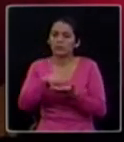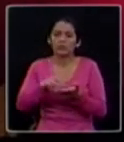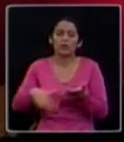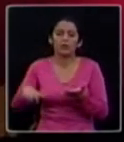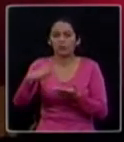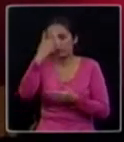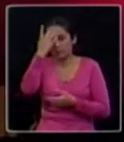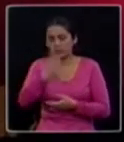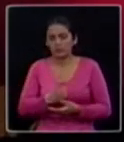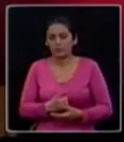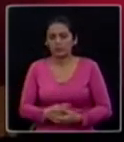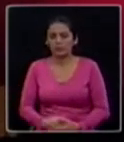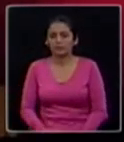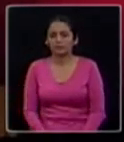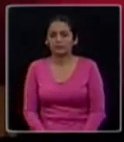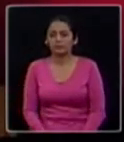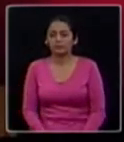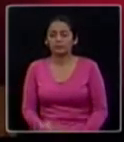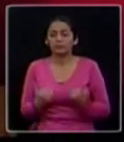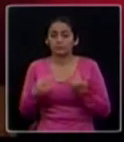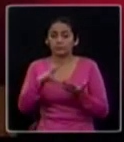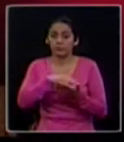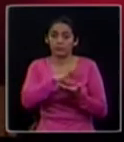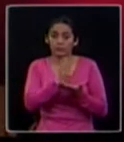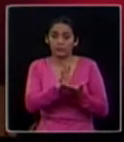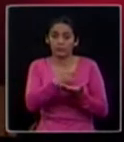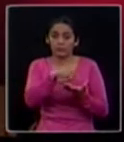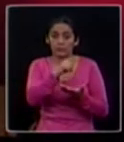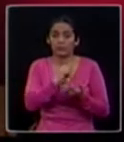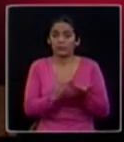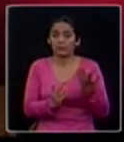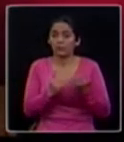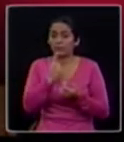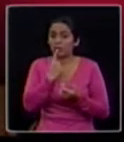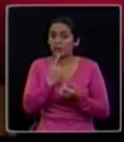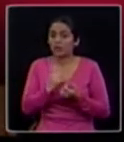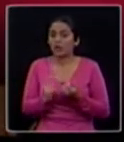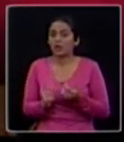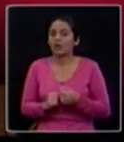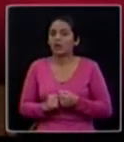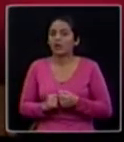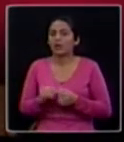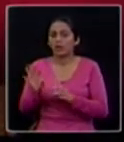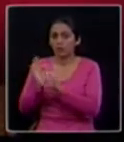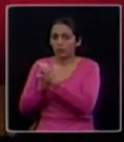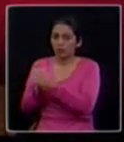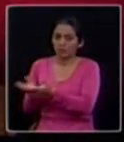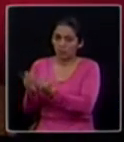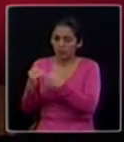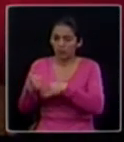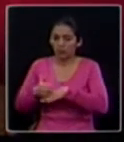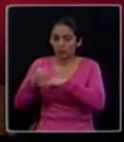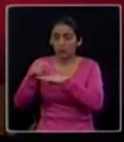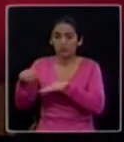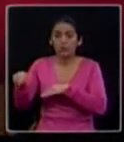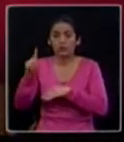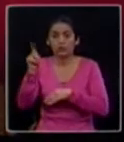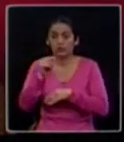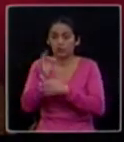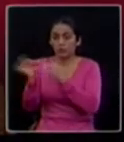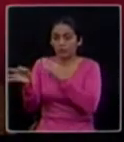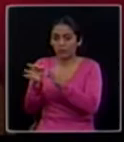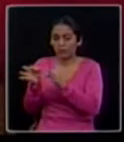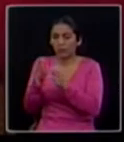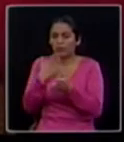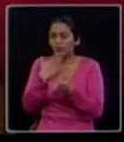el momento en que ustedes vayan a la Asamblea Nacional, si es que así lo solicite el organismo legislativo, que es más seguro que sí, ustedes van a explicar todo esto, porque, claro, las imágenes